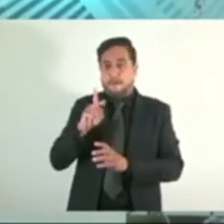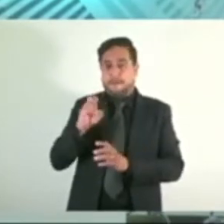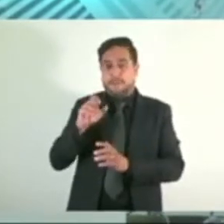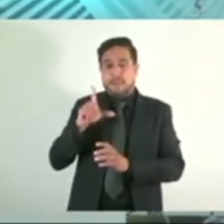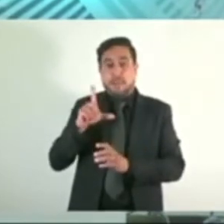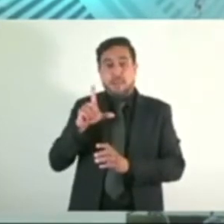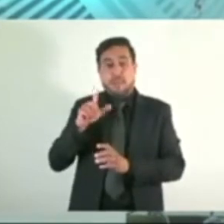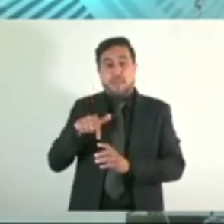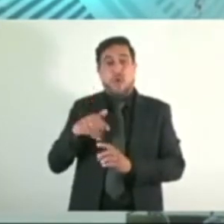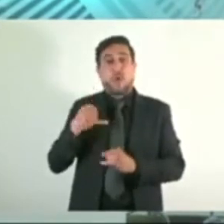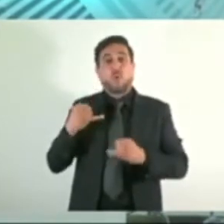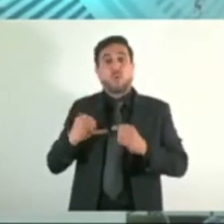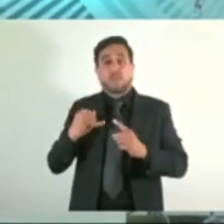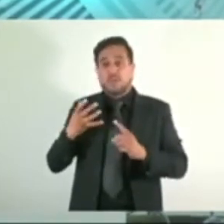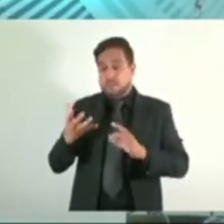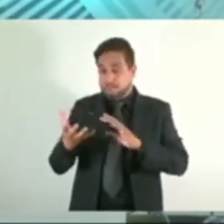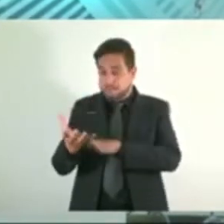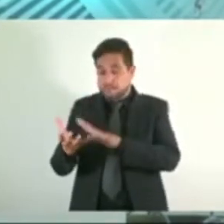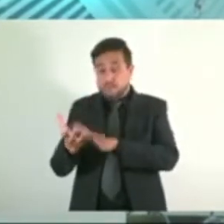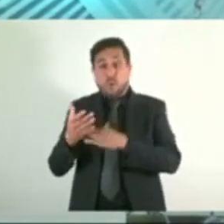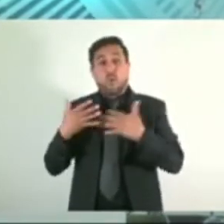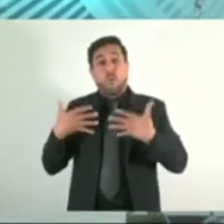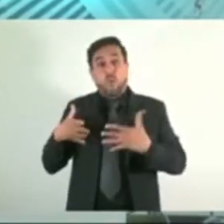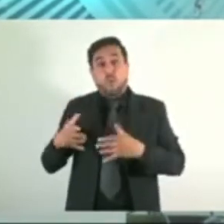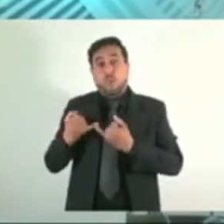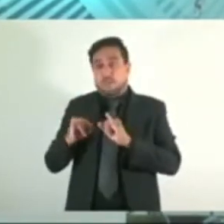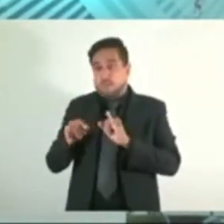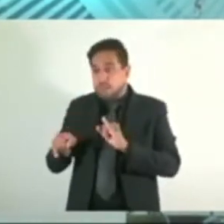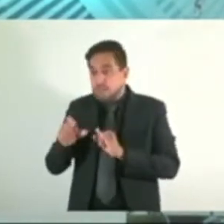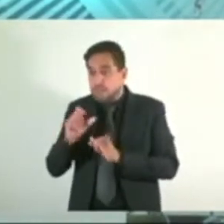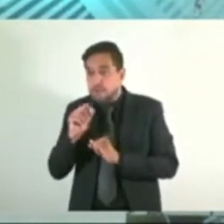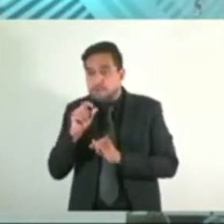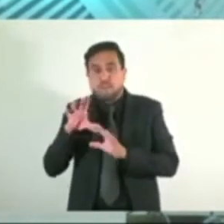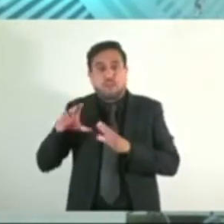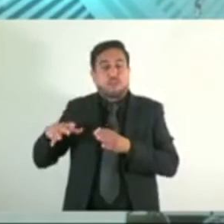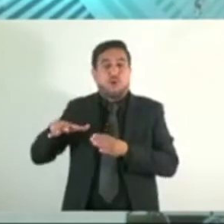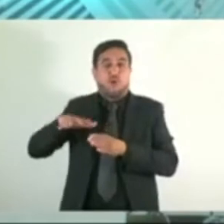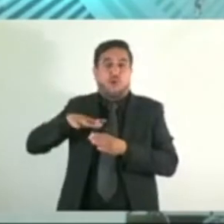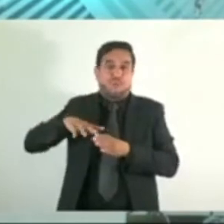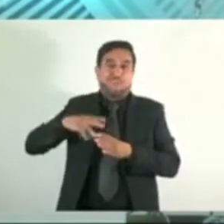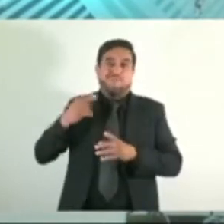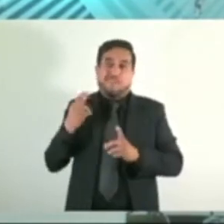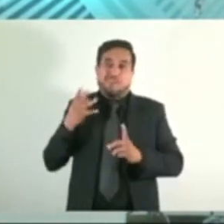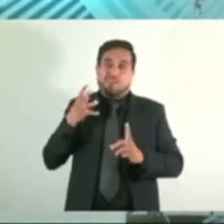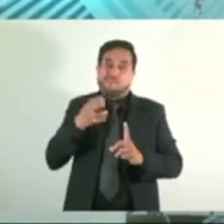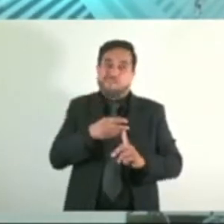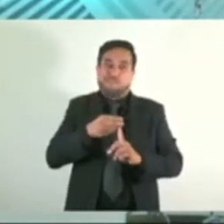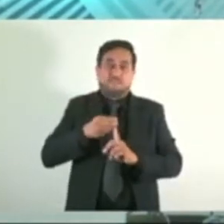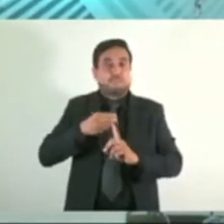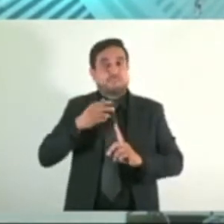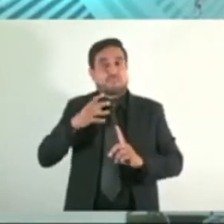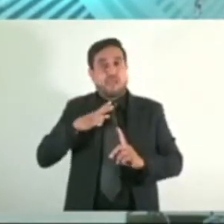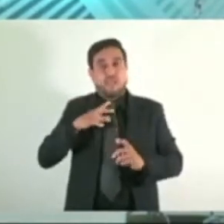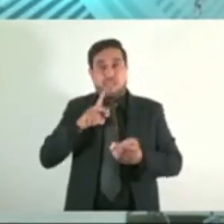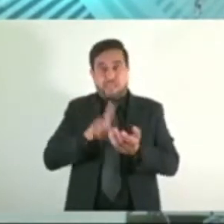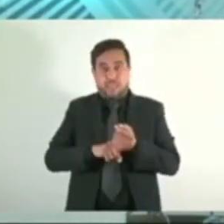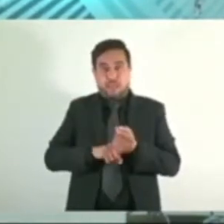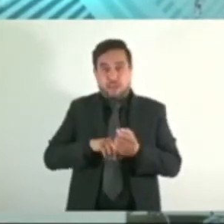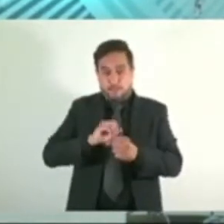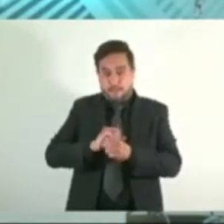judicial robusto, independiente, pero sobre todo profesional, logra en medio de una pandemia